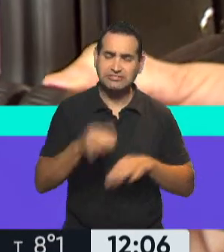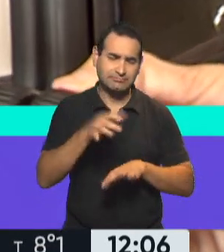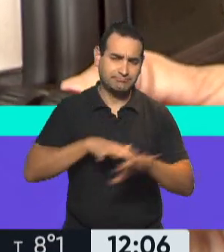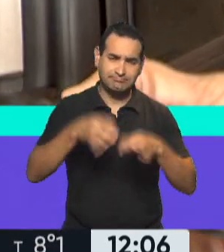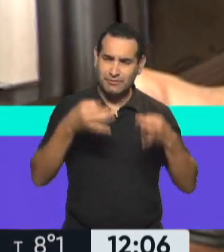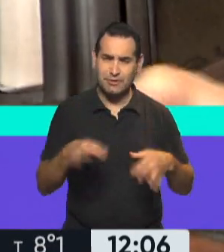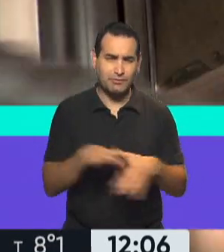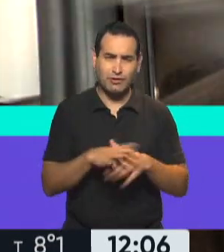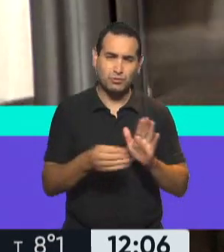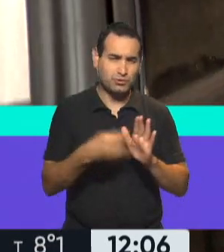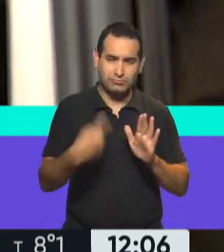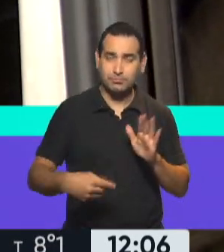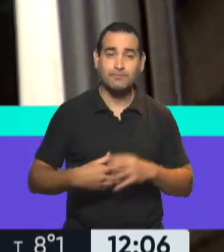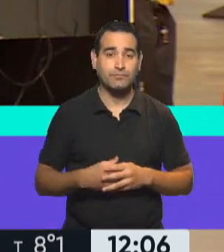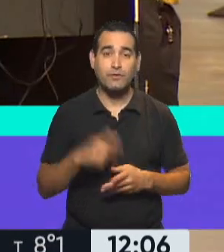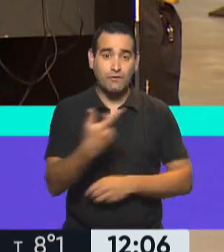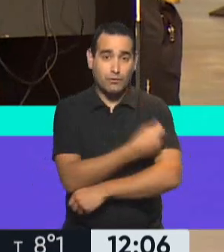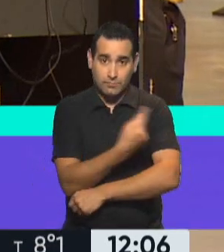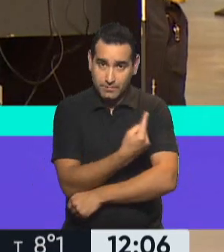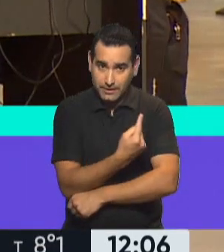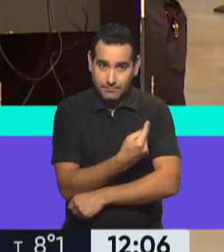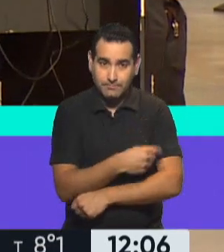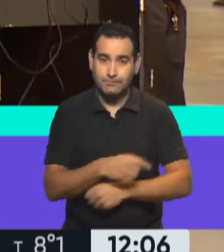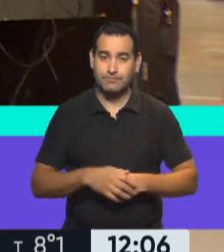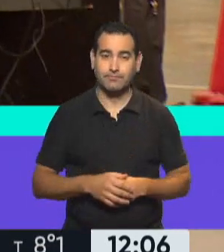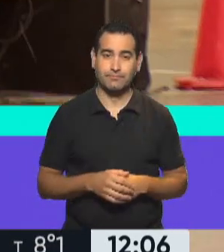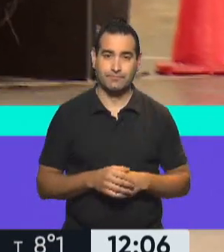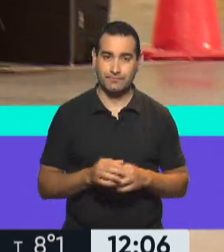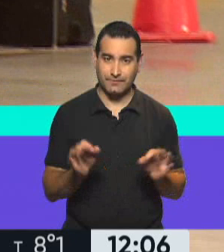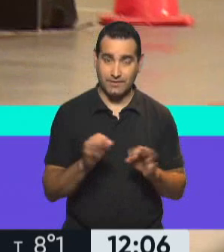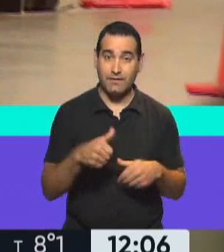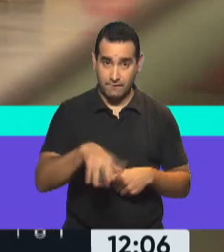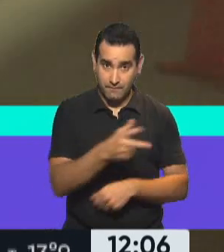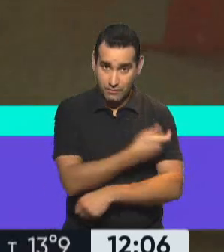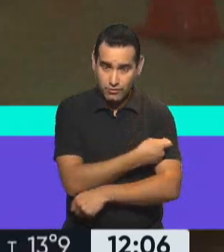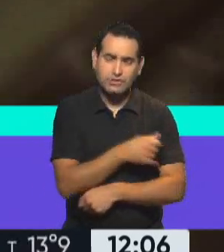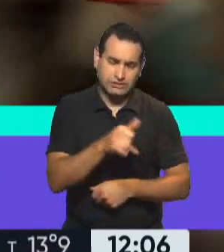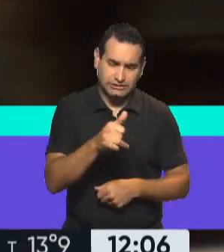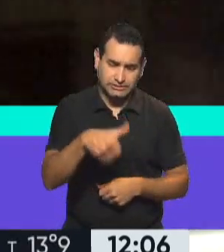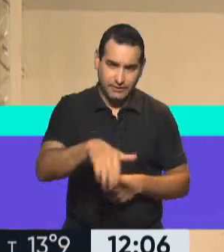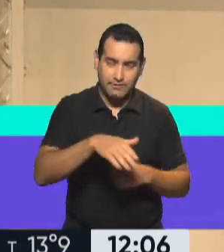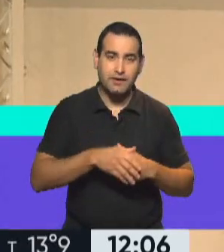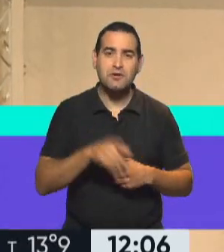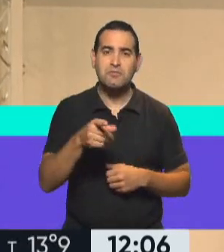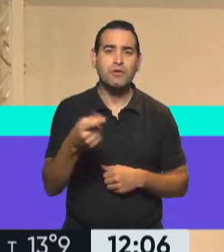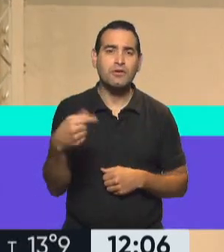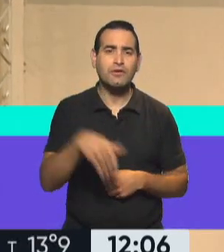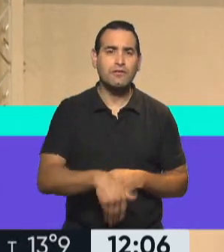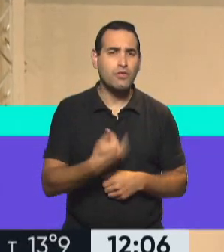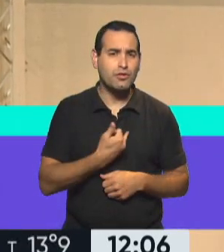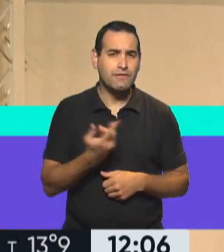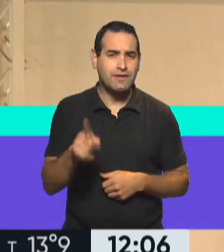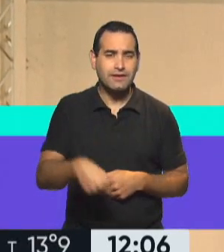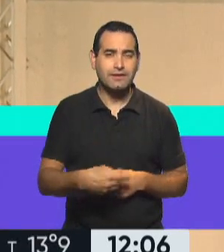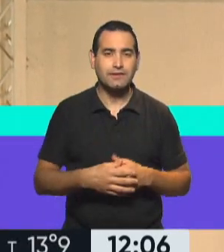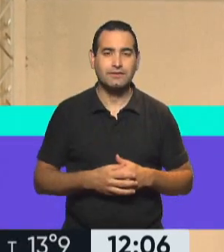perfecto para el turno, todo bárbaro. Bien, ¿tenés alguna dosis de vacuna? Ninguna. ¿Te vas a vacunar? Seguramente. ¿Vienen a algún lado de la costa? ¿Vienen por fuera